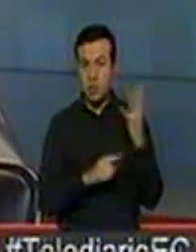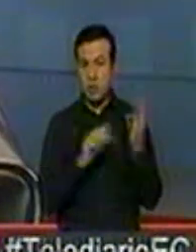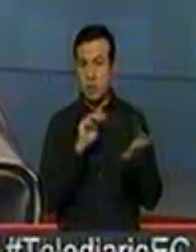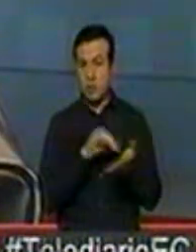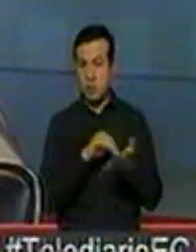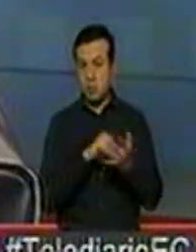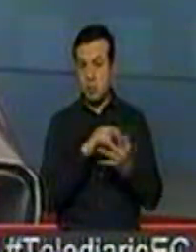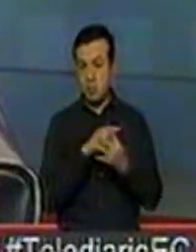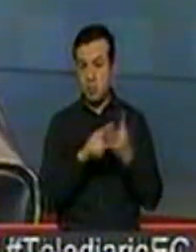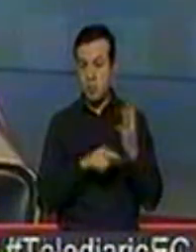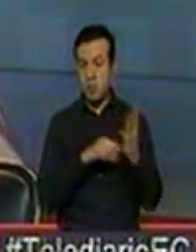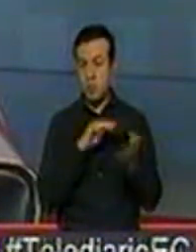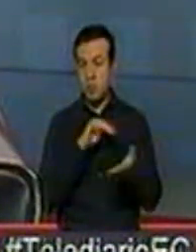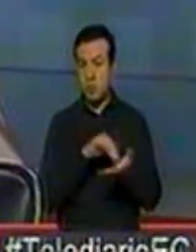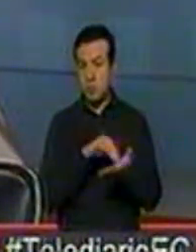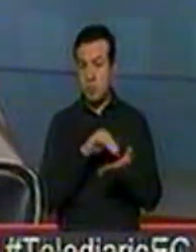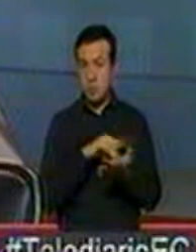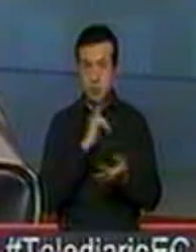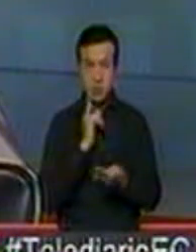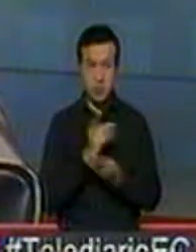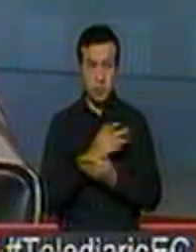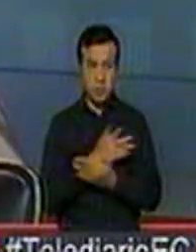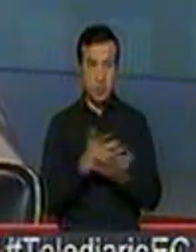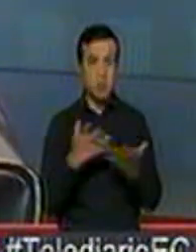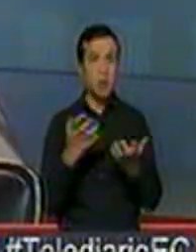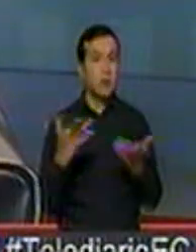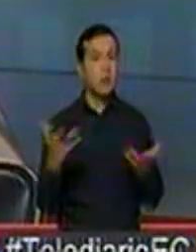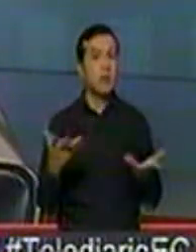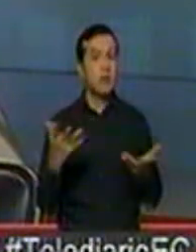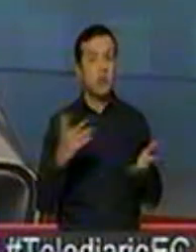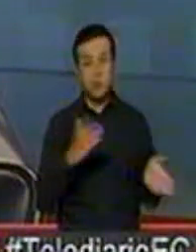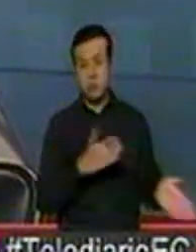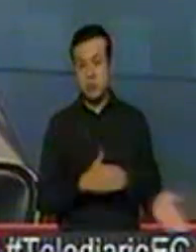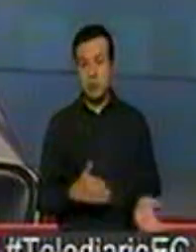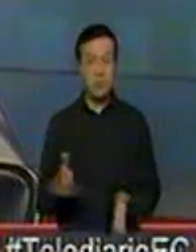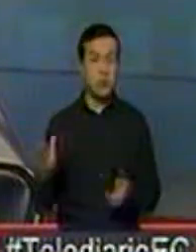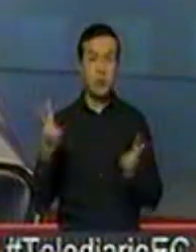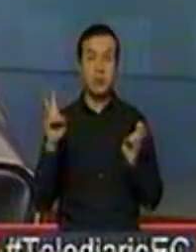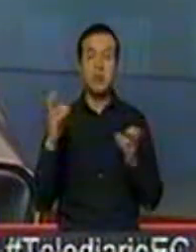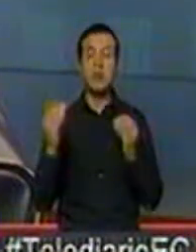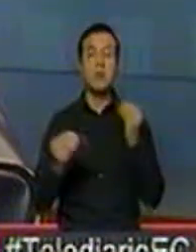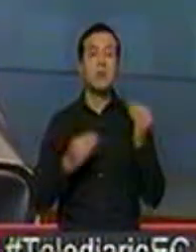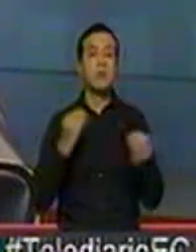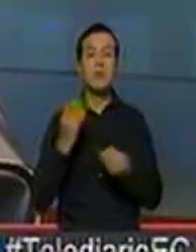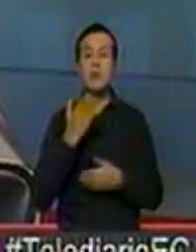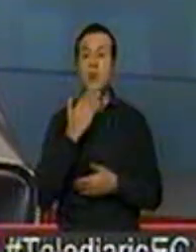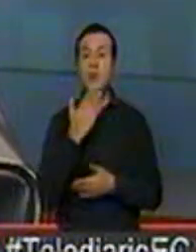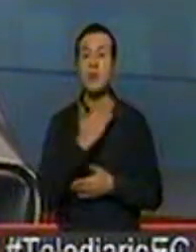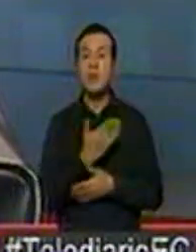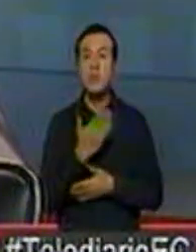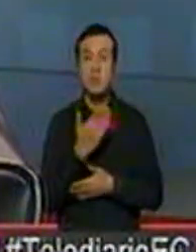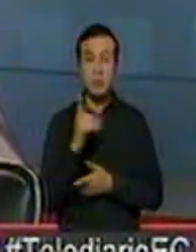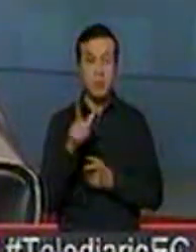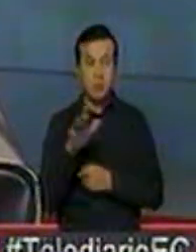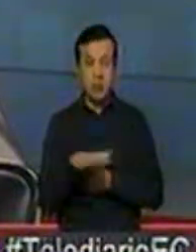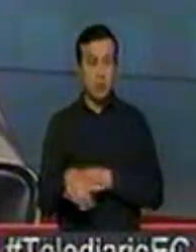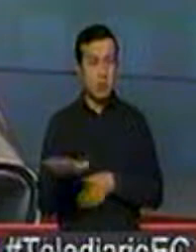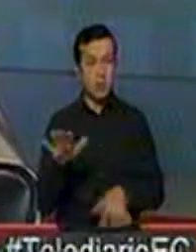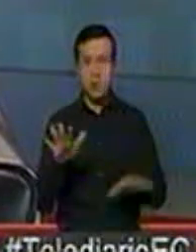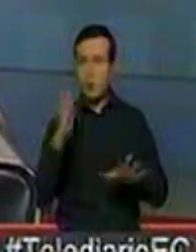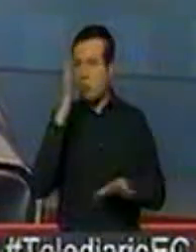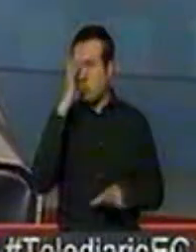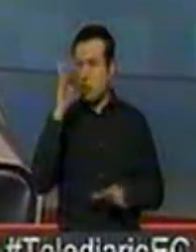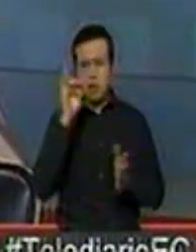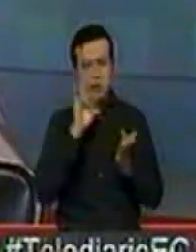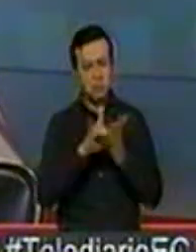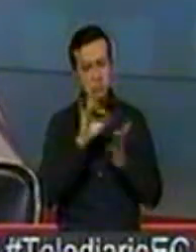son interpelados, ¿qué se espera determinar? ¿Qué es lo que se quiere dar cuenta a la ciudadanía de por qué